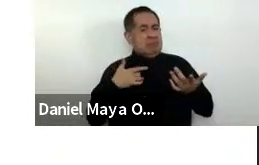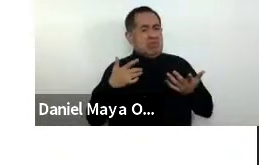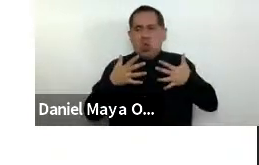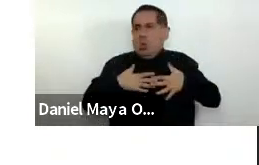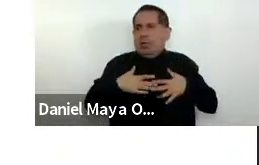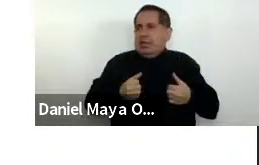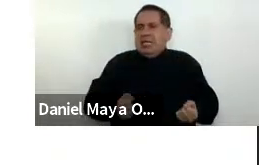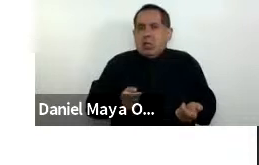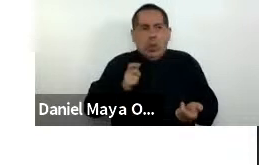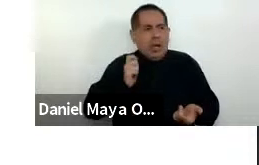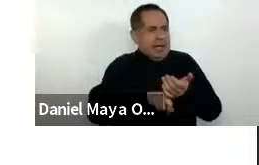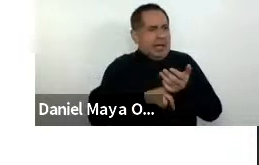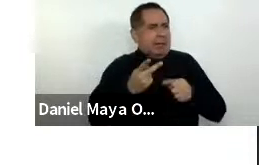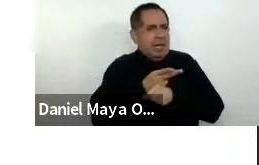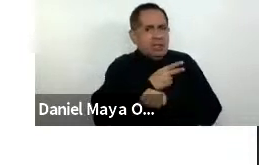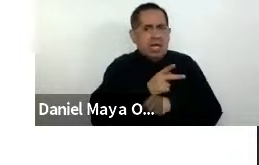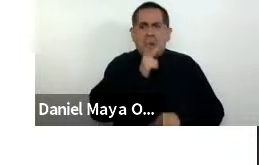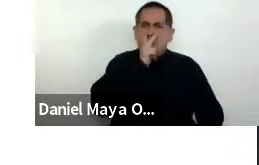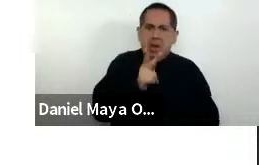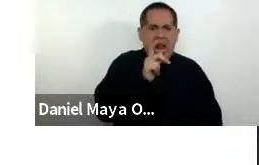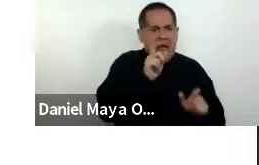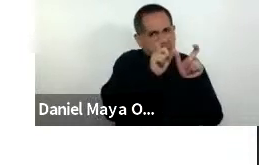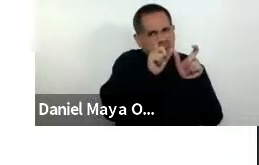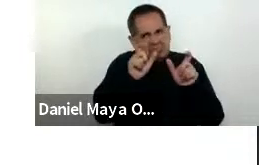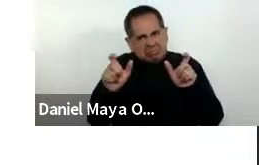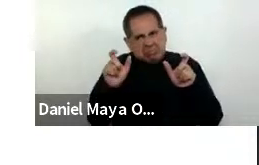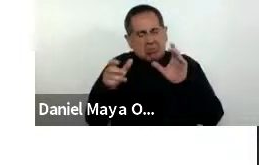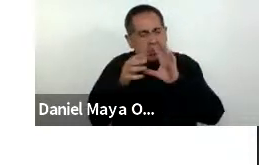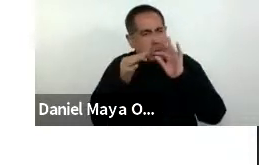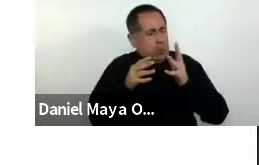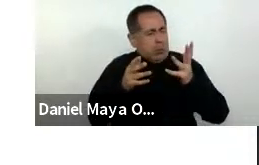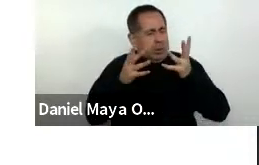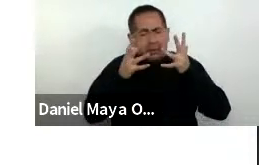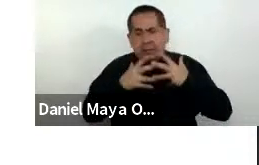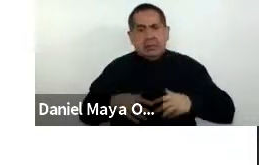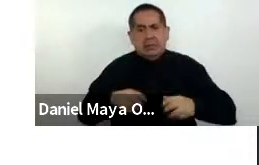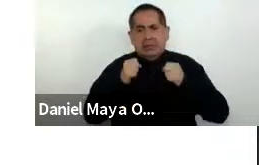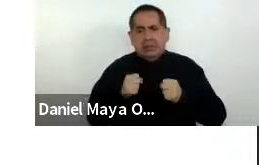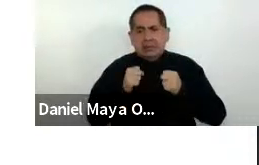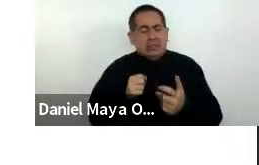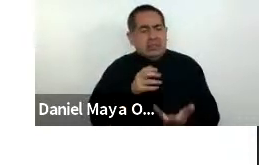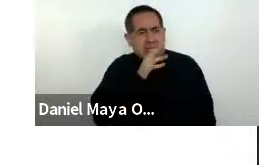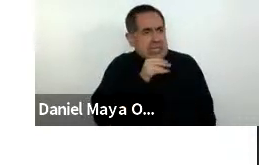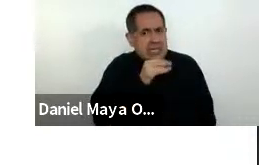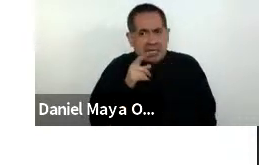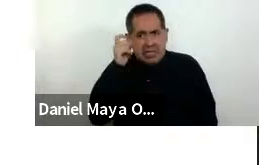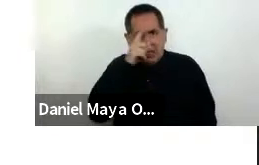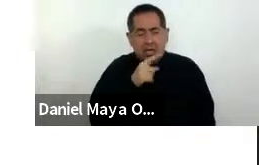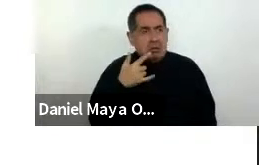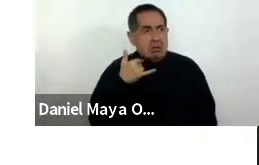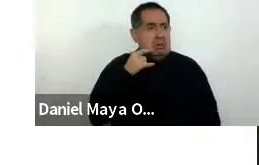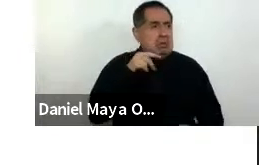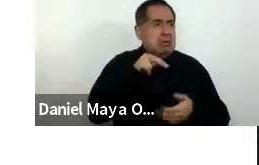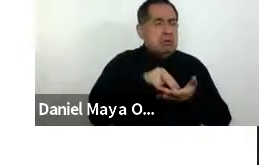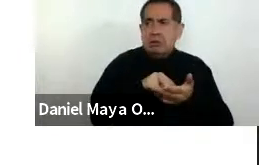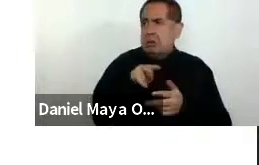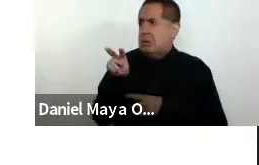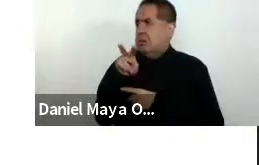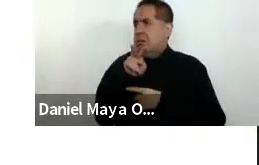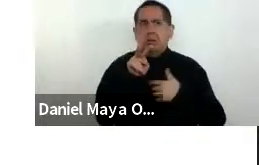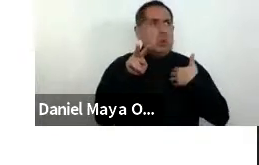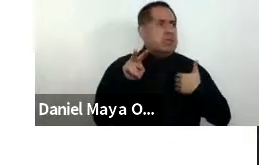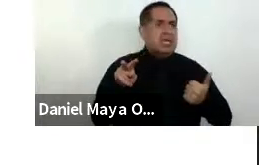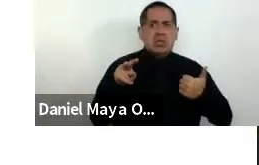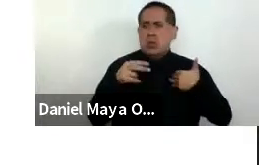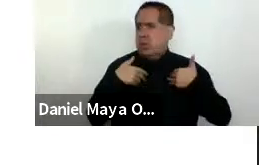ni entienden el tecnicismo jurídico utilizado ya dentro del procedimiento. Simplemente van como observadores sin entender lo que pasa ni